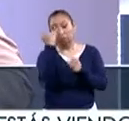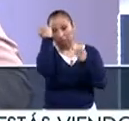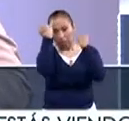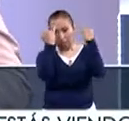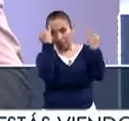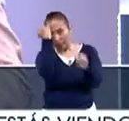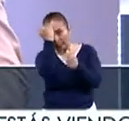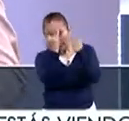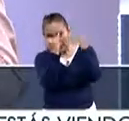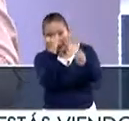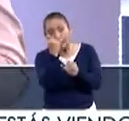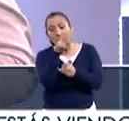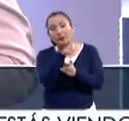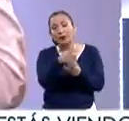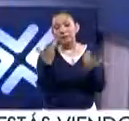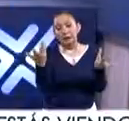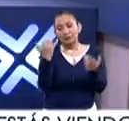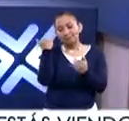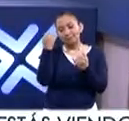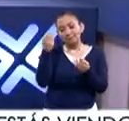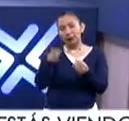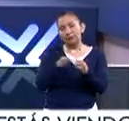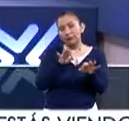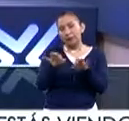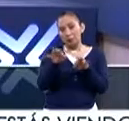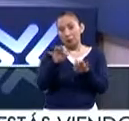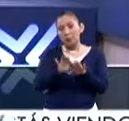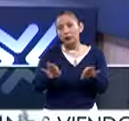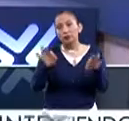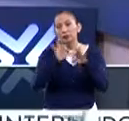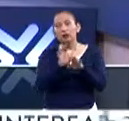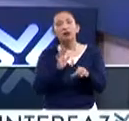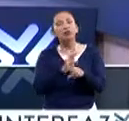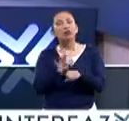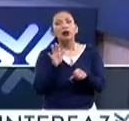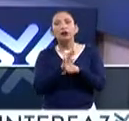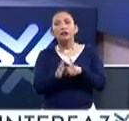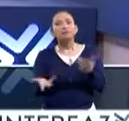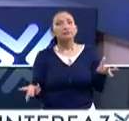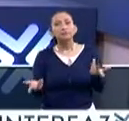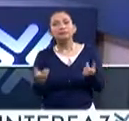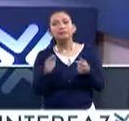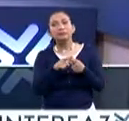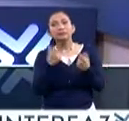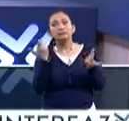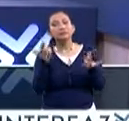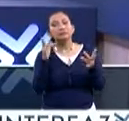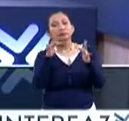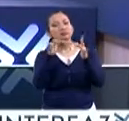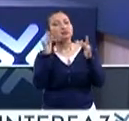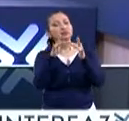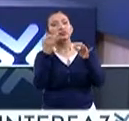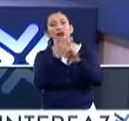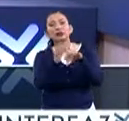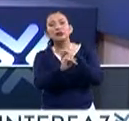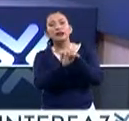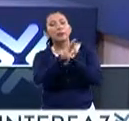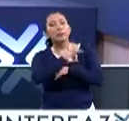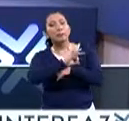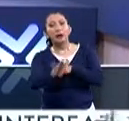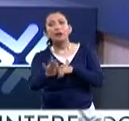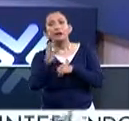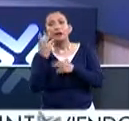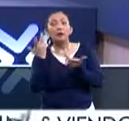el instituto único es el que está llevando a cabo esta tarea tan importante cuáles son las los links por internet donde tienen que